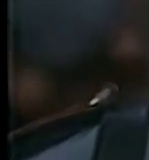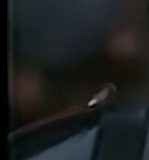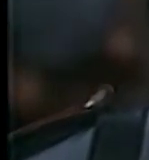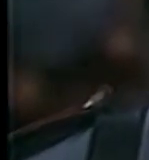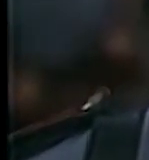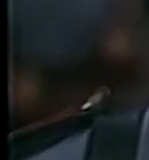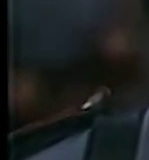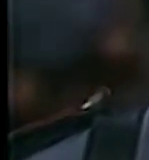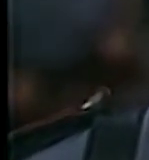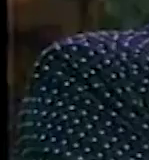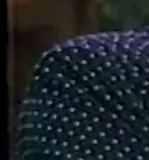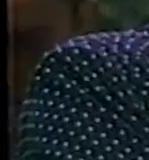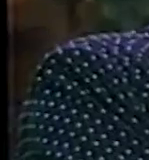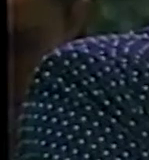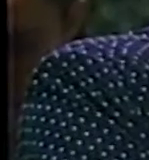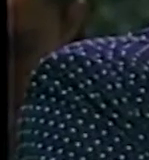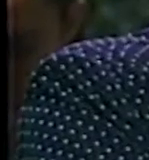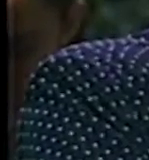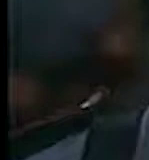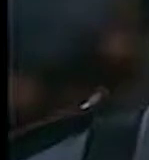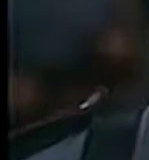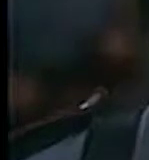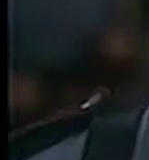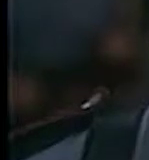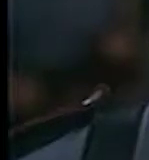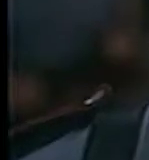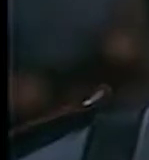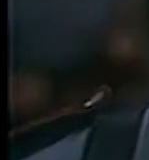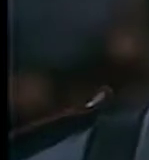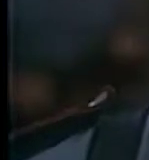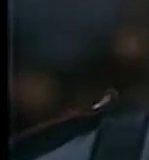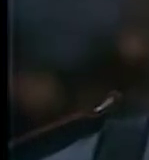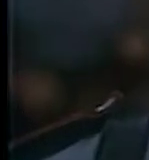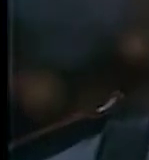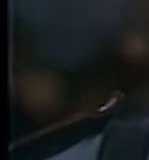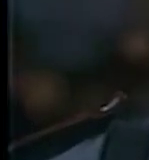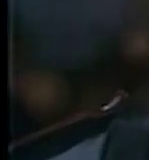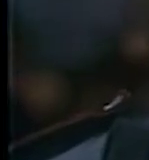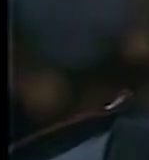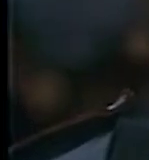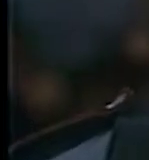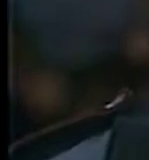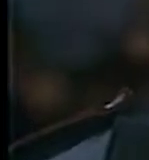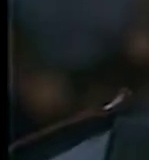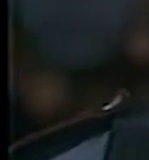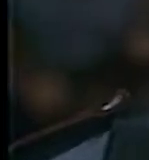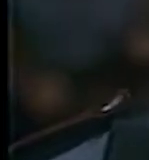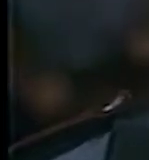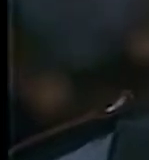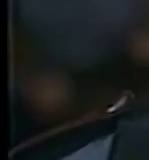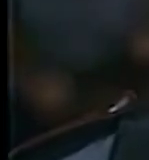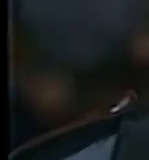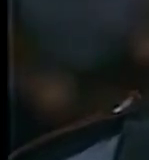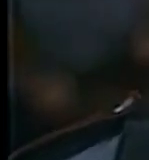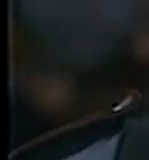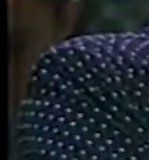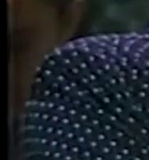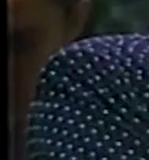nosotros es porque no tiene la conciencia tranquila. Pero él no ha huido. ¿Y entonces dónde está? ¿Dónde está ese rojo de